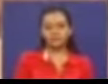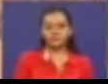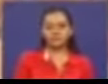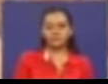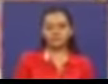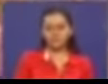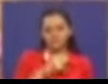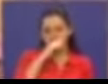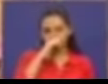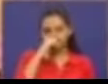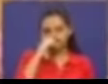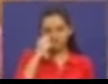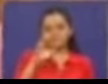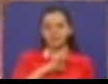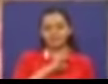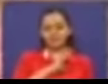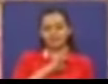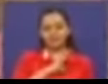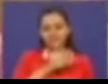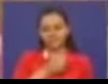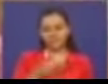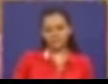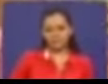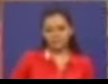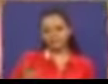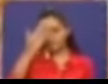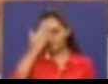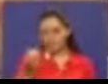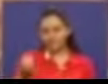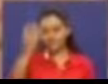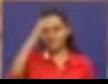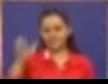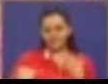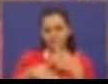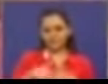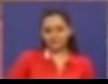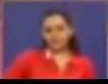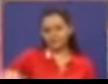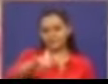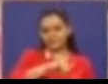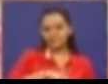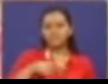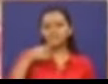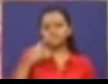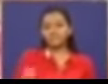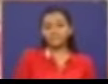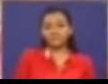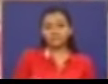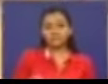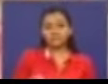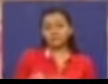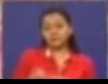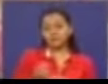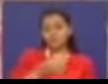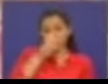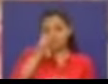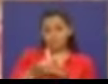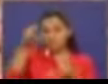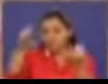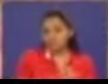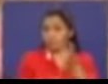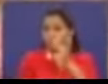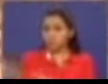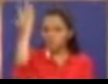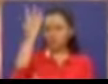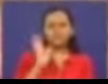Sí, señor presidente, muy buenos días con todos y todas. Efectivamente, el escenario menos probable es una erupción volcánica, por